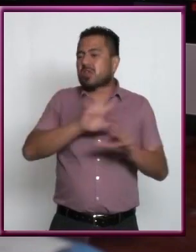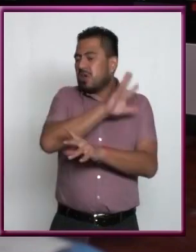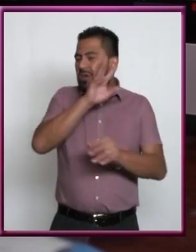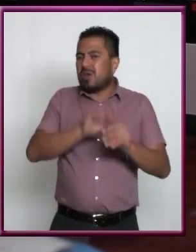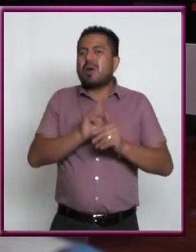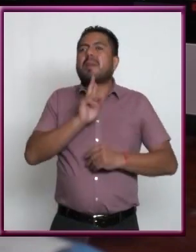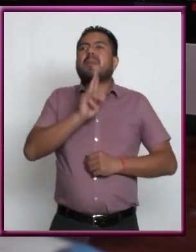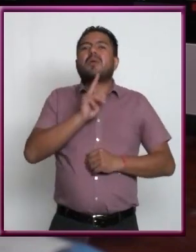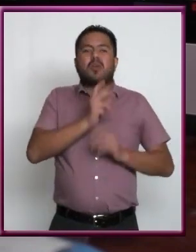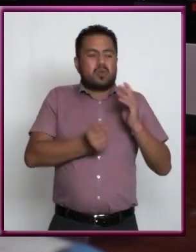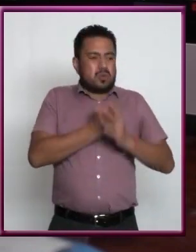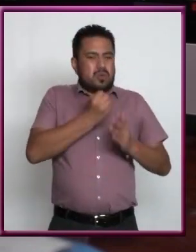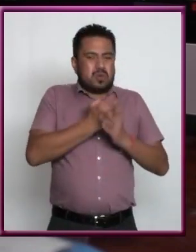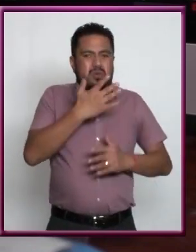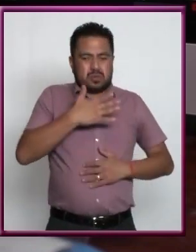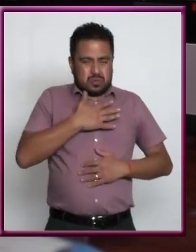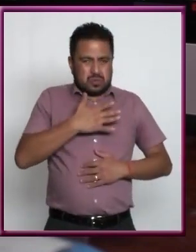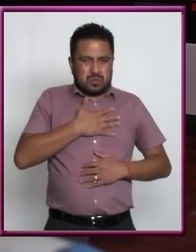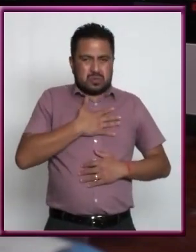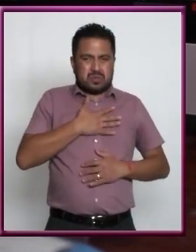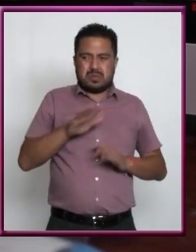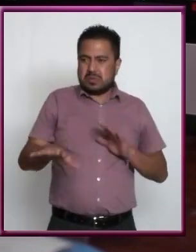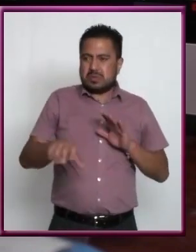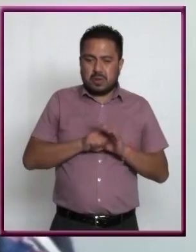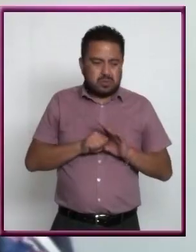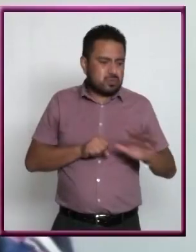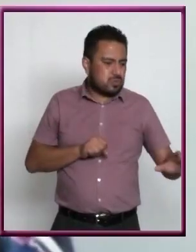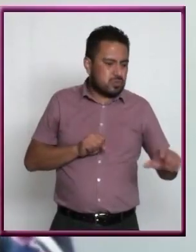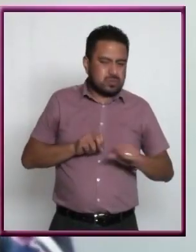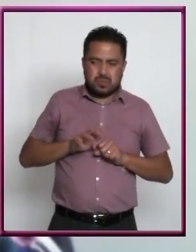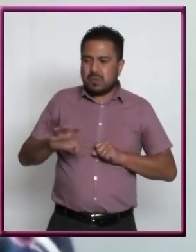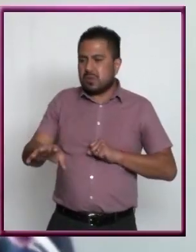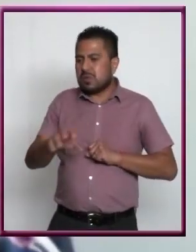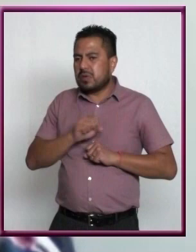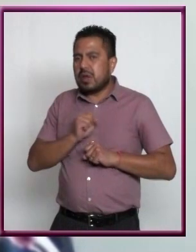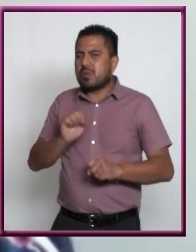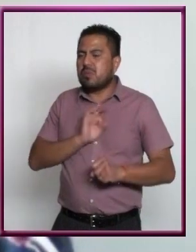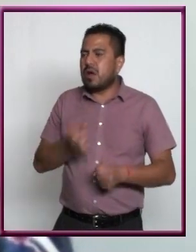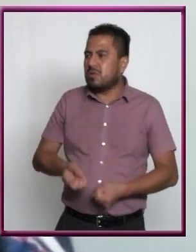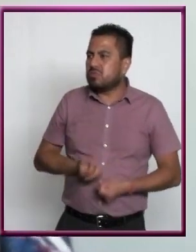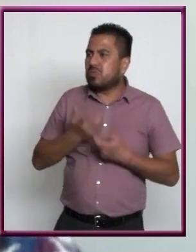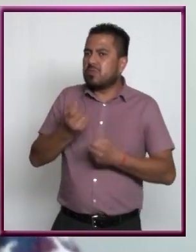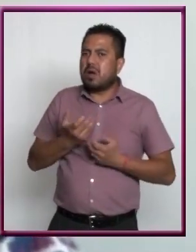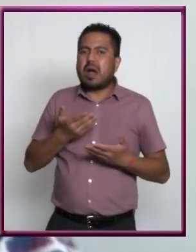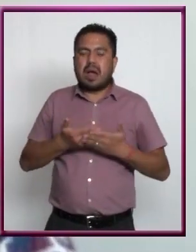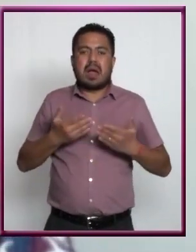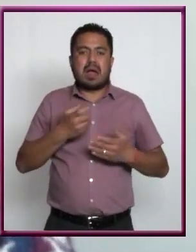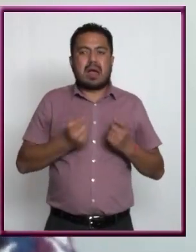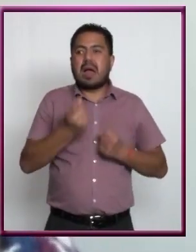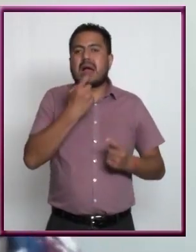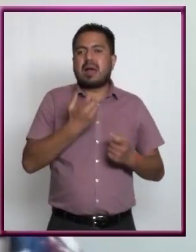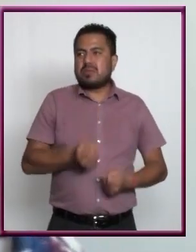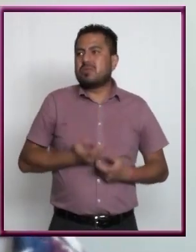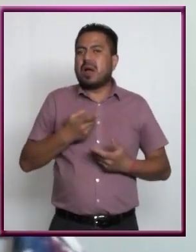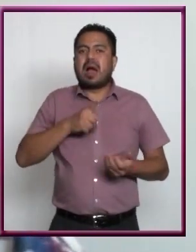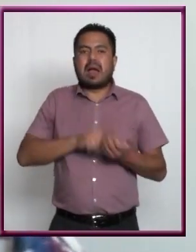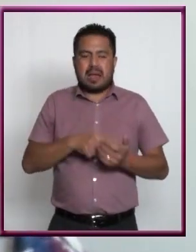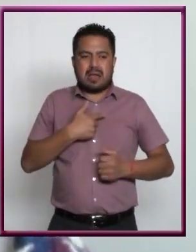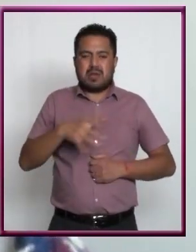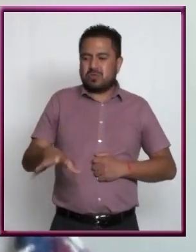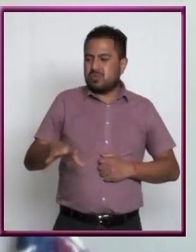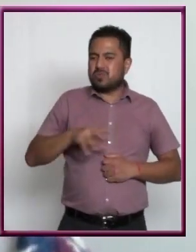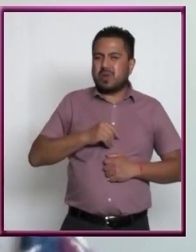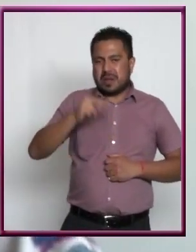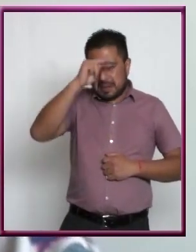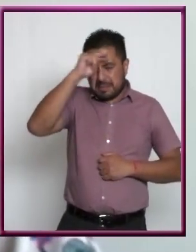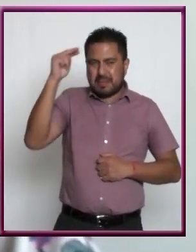ese vocabulario nuevo que yo iba adoptando y esas maneras de expresarse, ahora hay expresiones que tengo y que